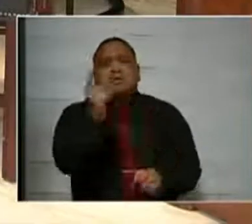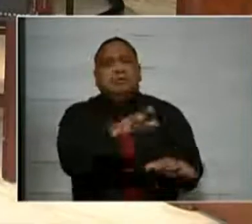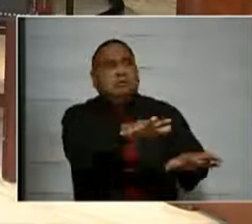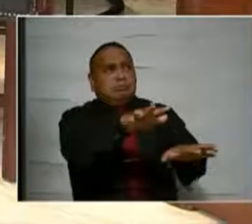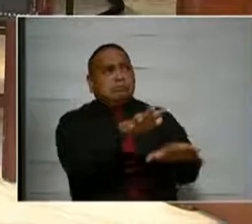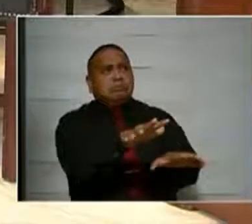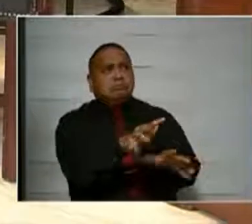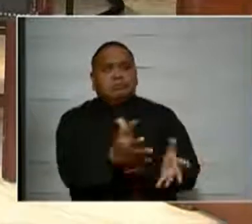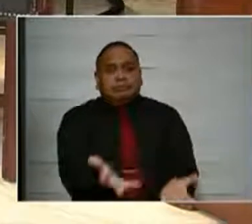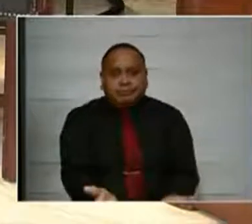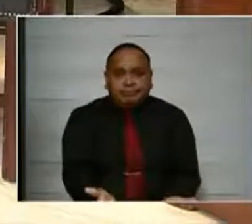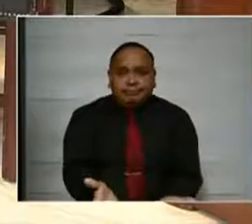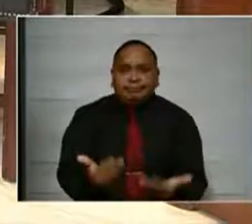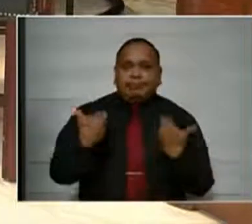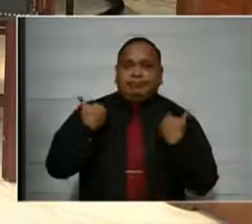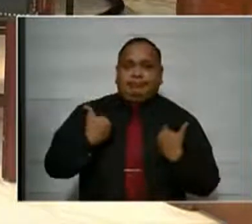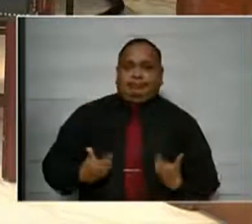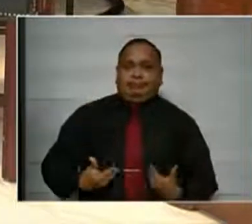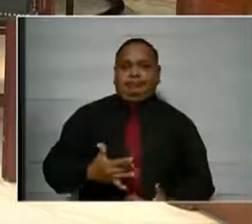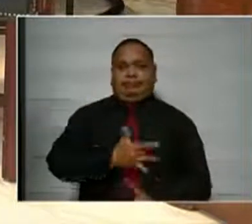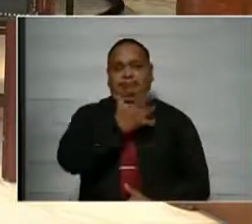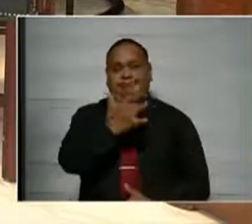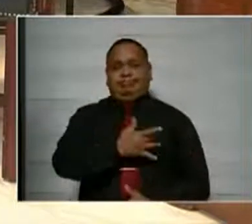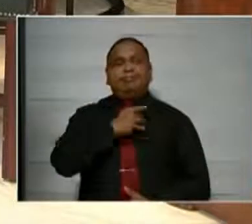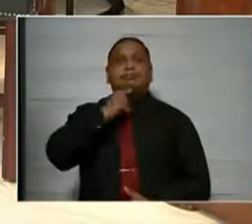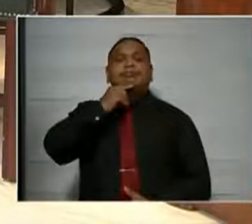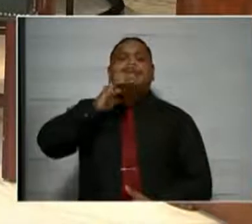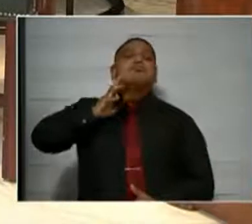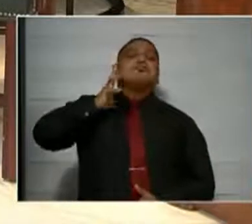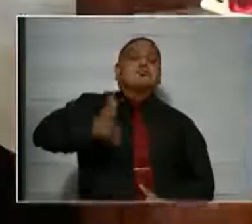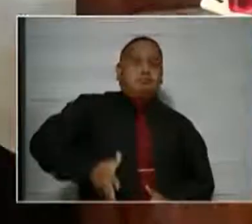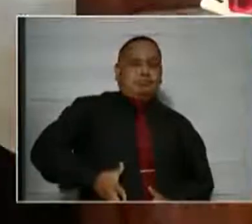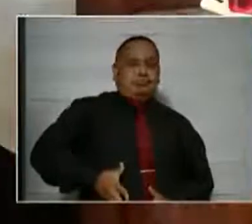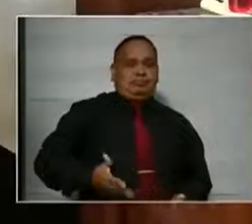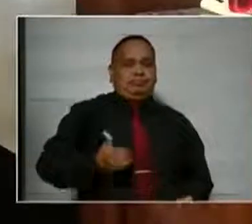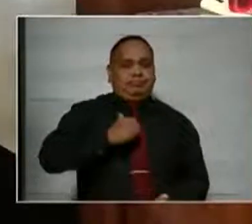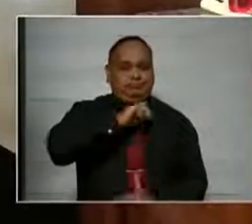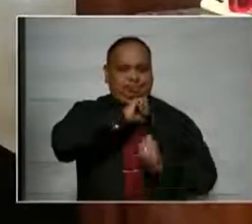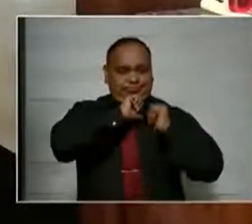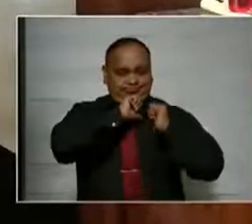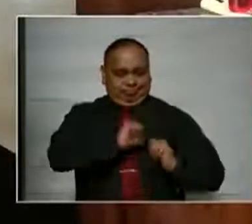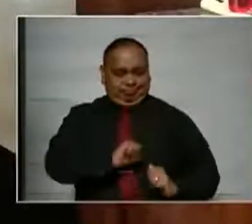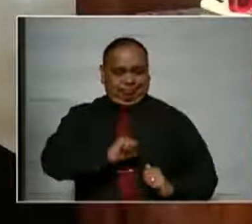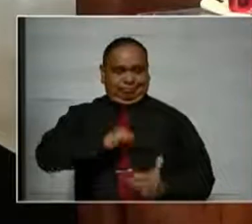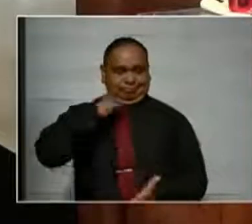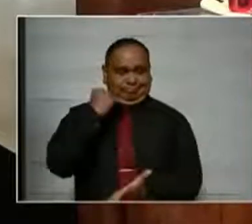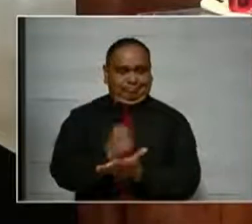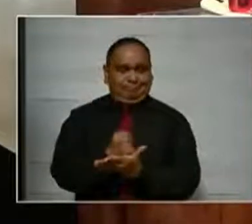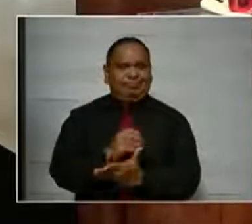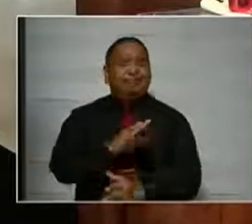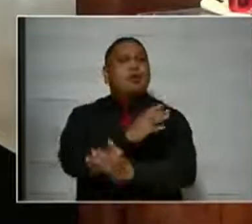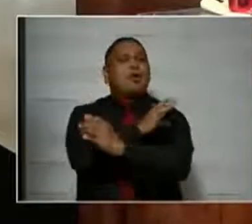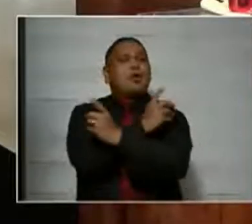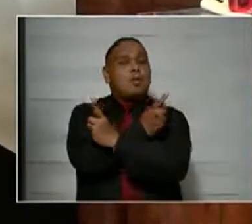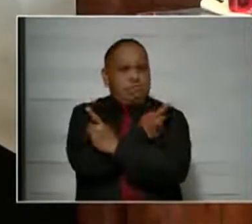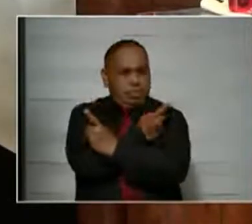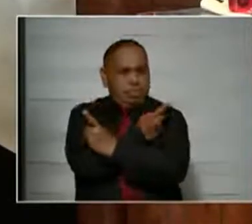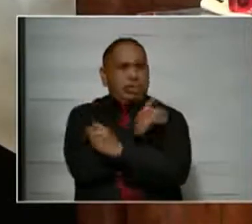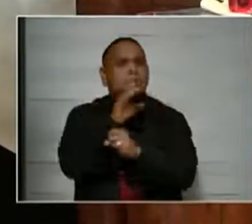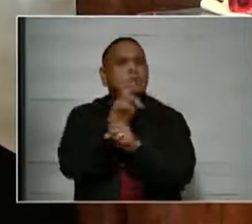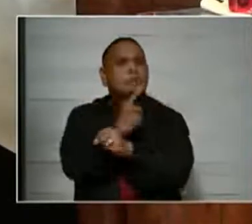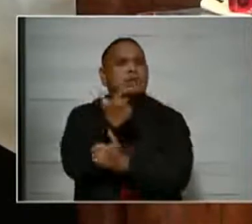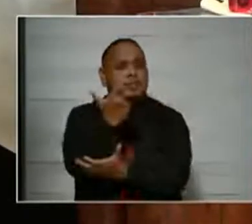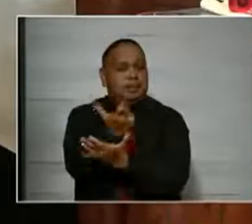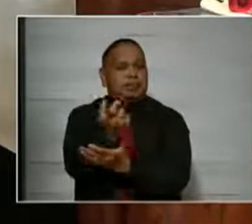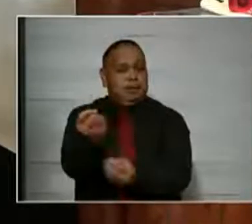impresiono Yo por eso les digo me siento muy orgullosa a nosotros si tenemos de esta autoridad moral porque nunca le recibimos un peso y